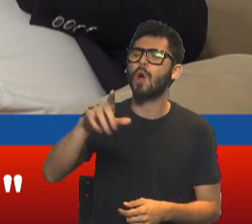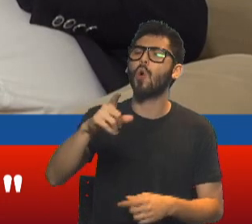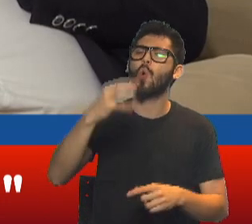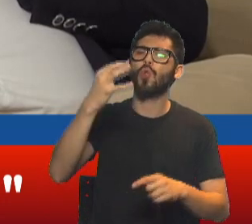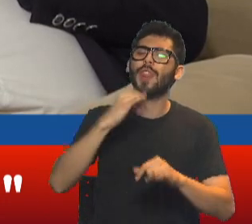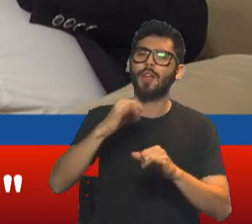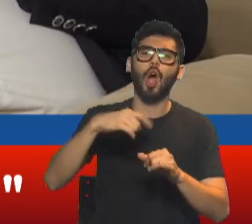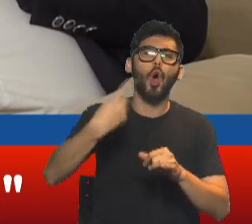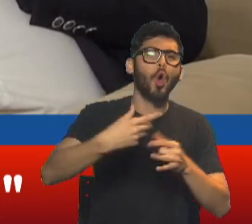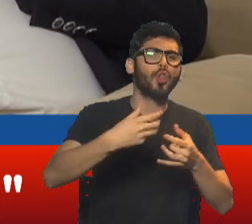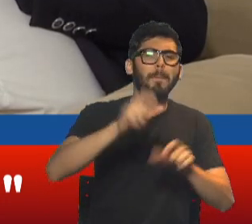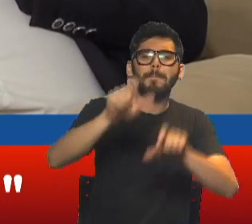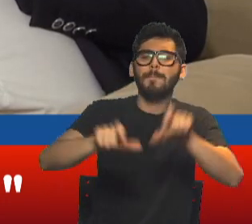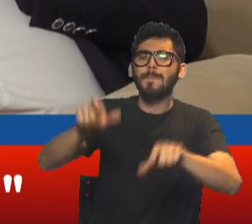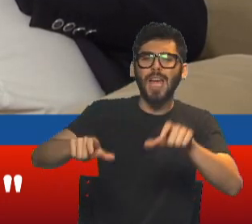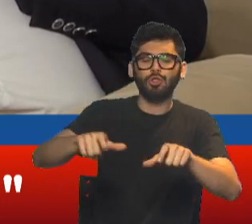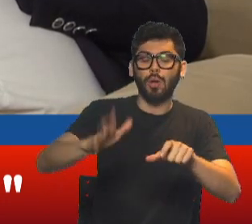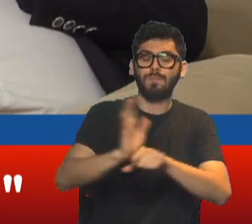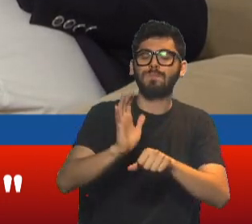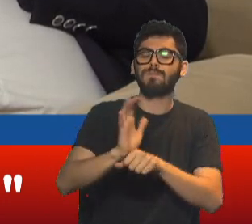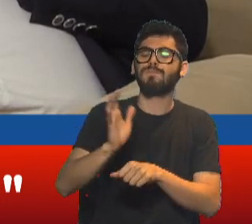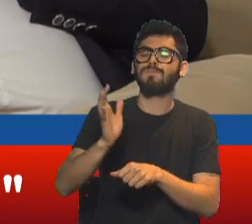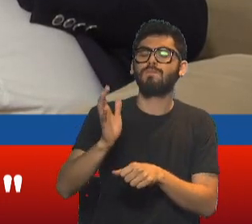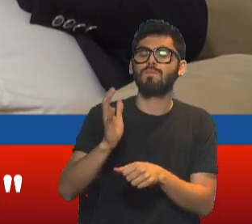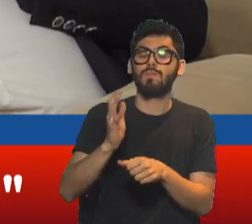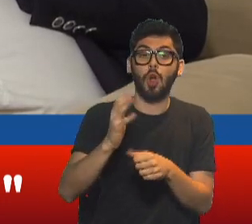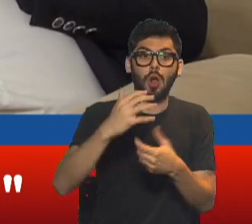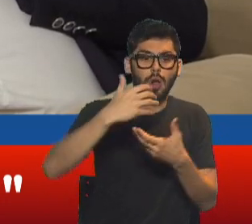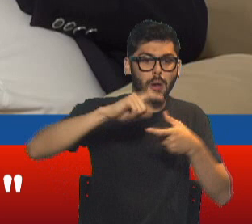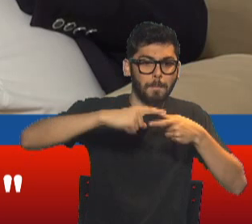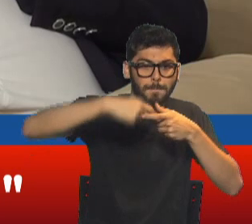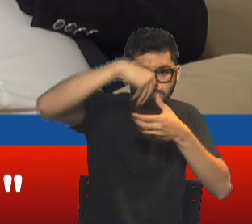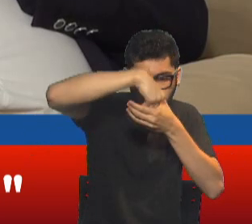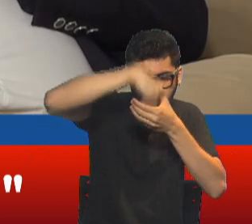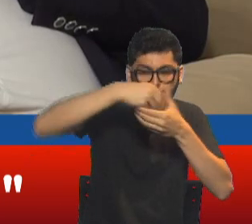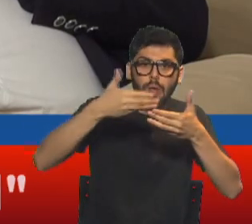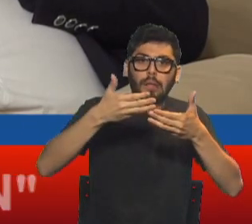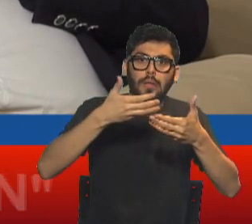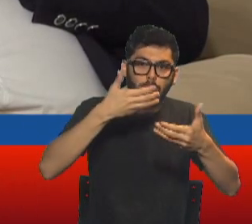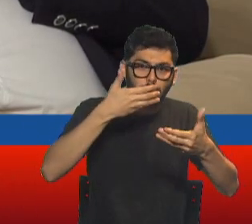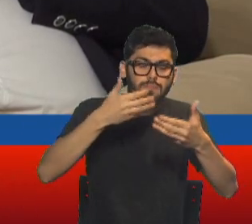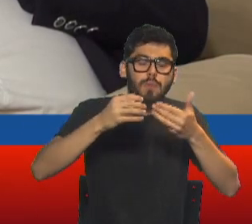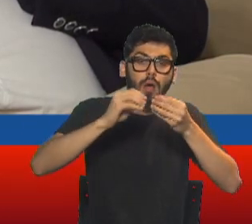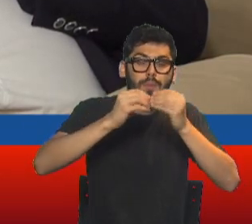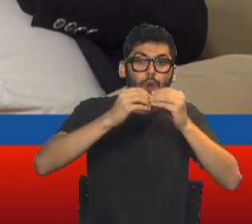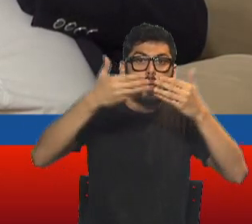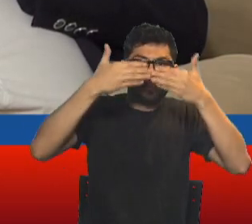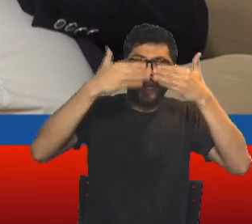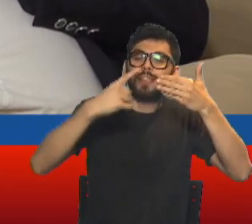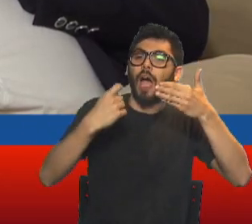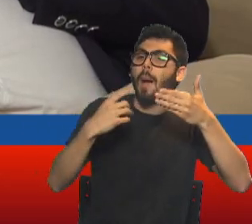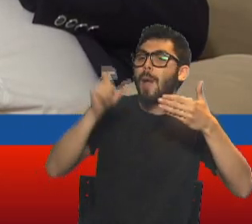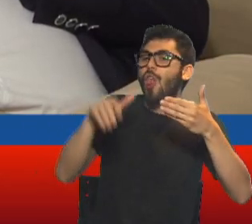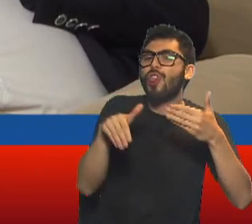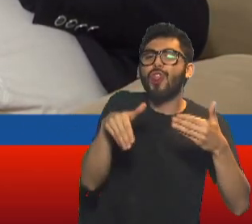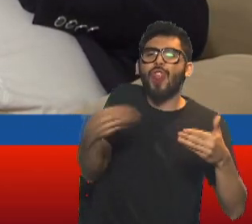a otros sectores, a otras personas que no estén tan pegadas, si querés, a esta situación, esas personas que puedan ver la situación desde afuera. ¿A